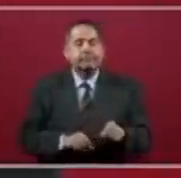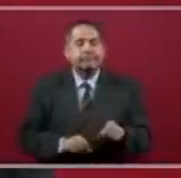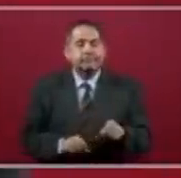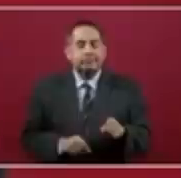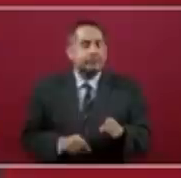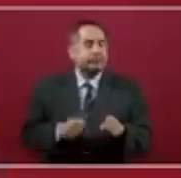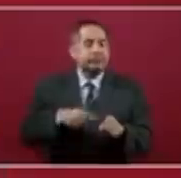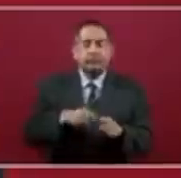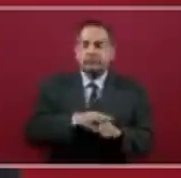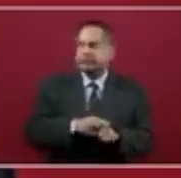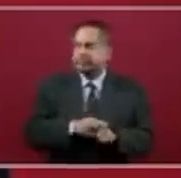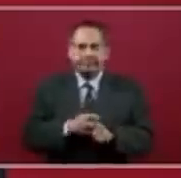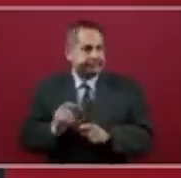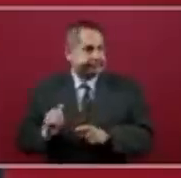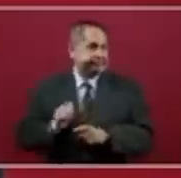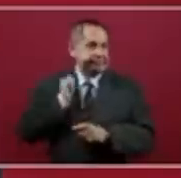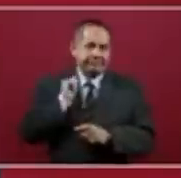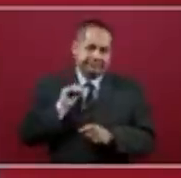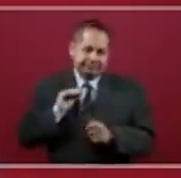aprovechar